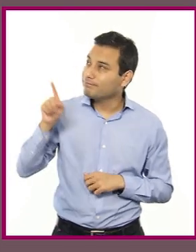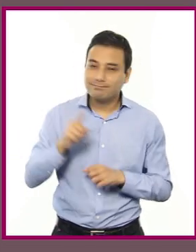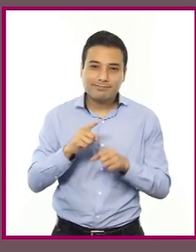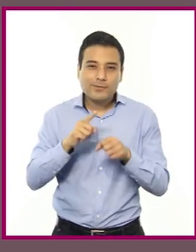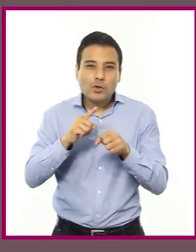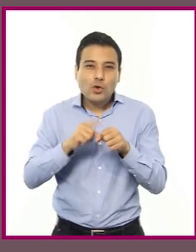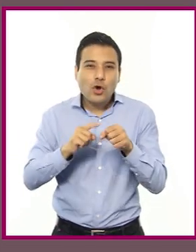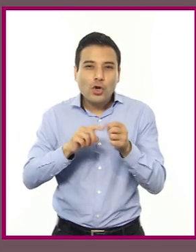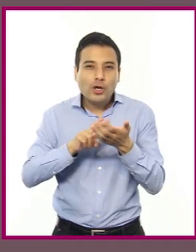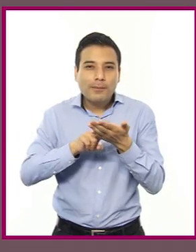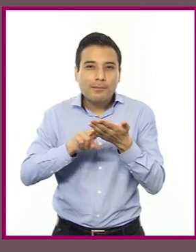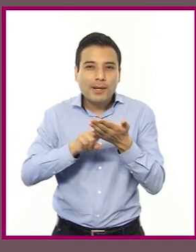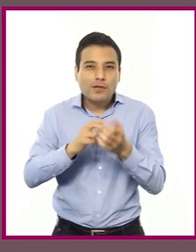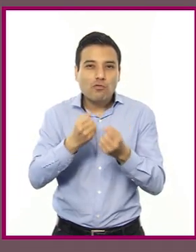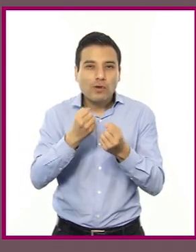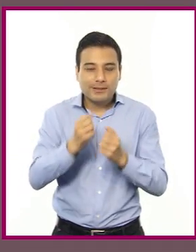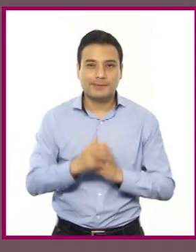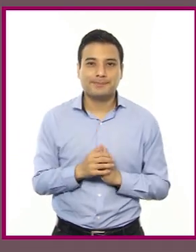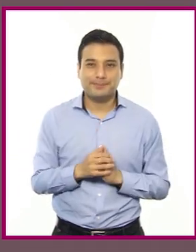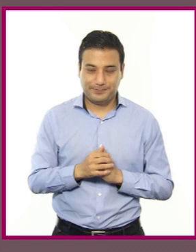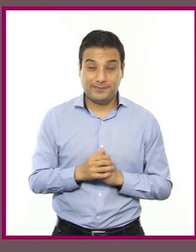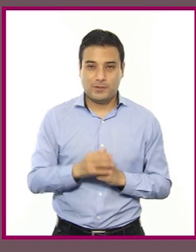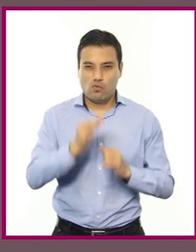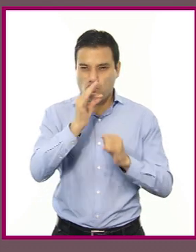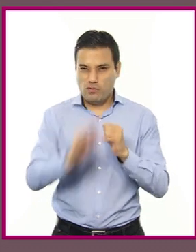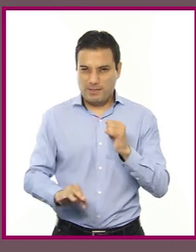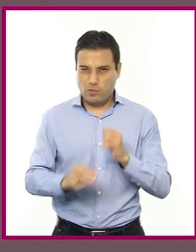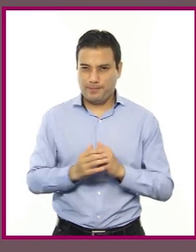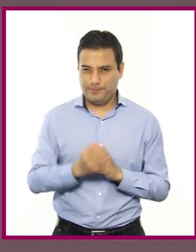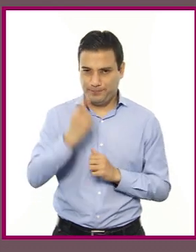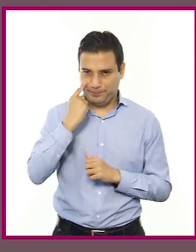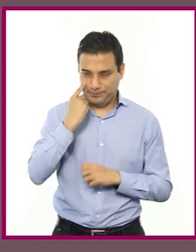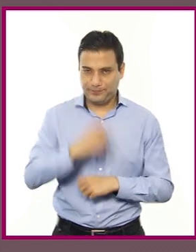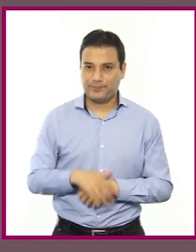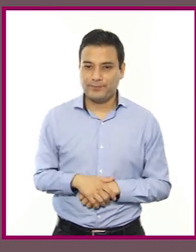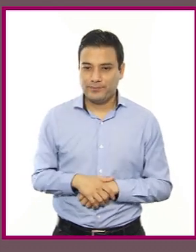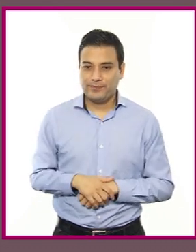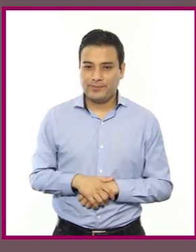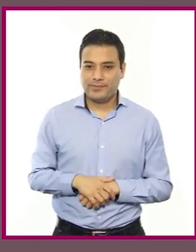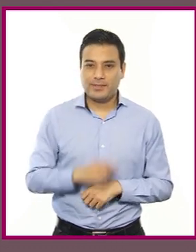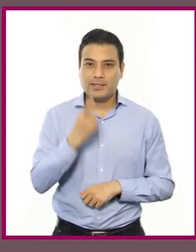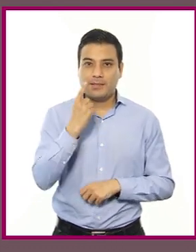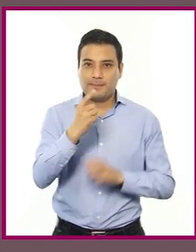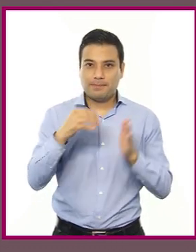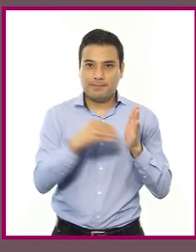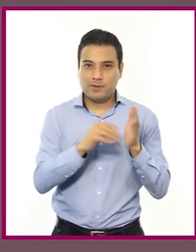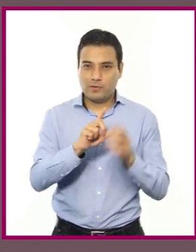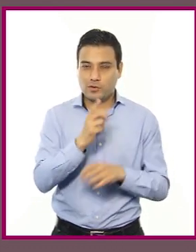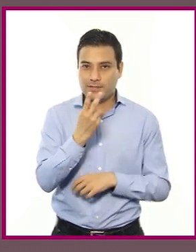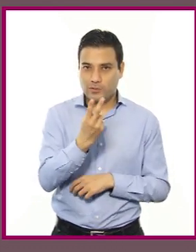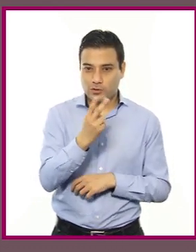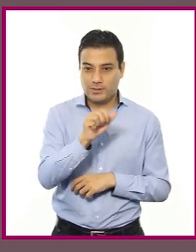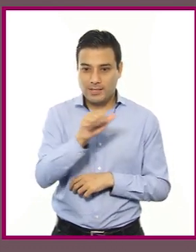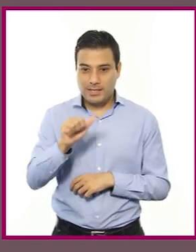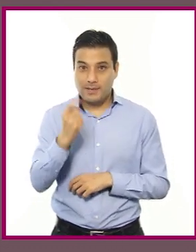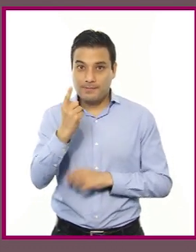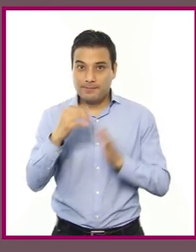otro tono de verde. Finalmente, este mapa nos muestra el periodo de 1932